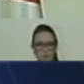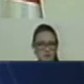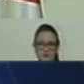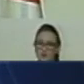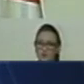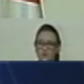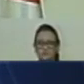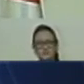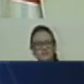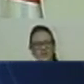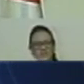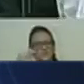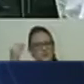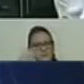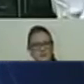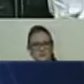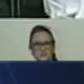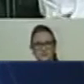ustedes?